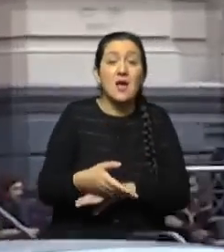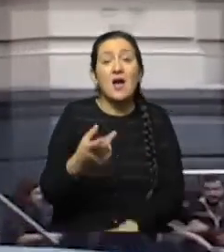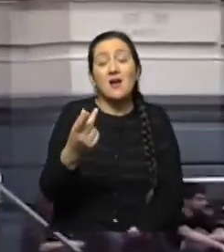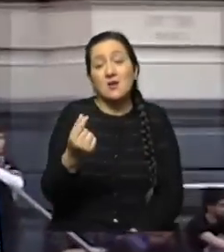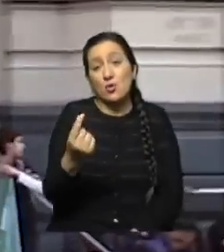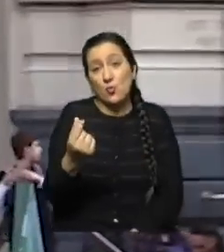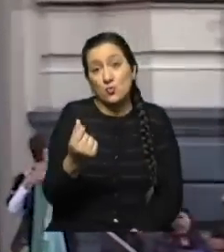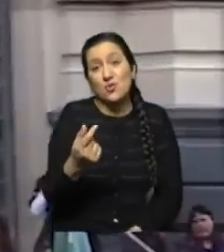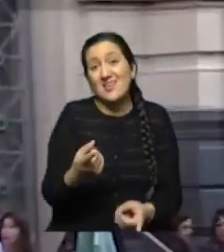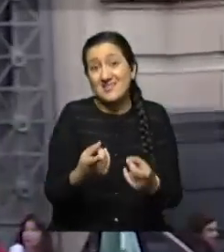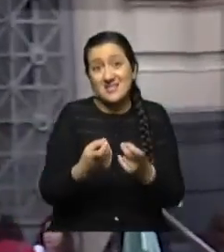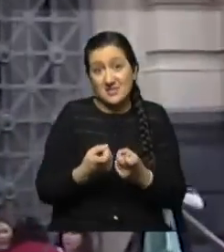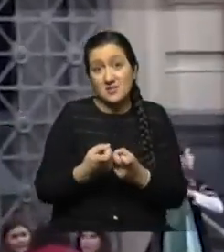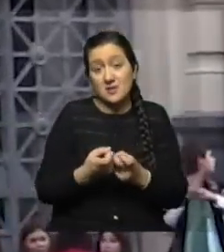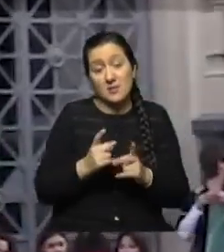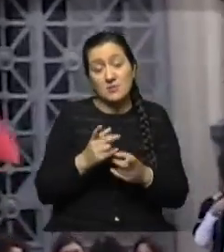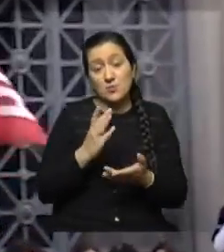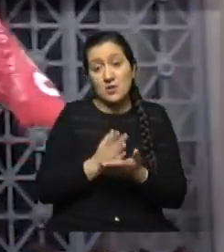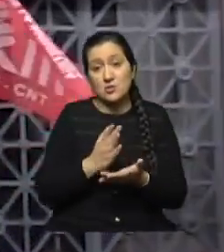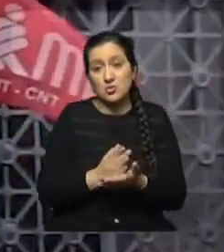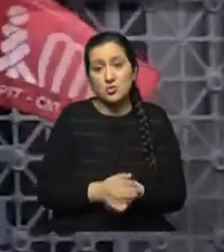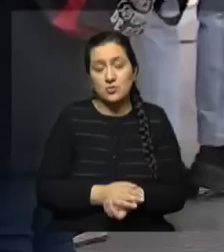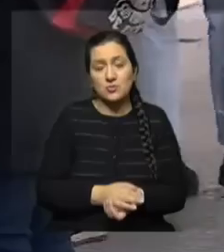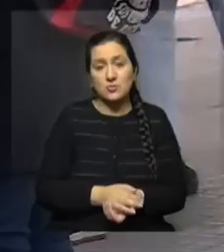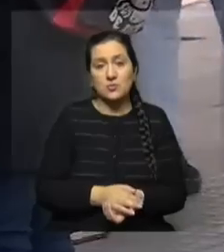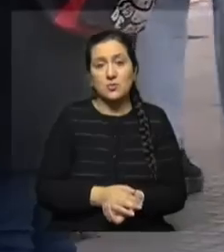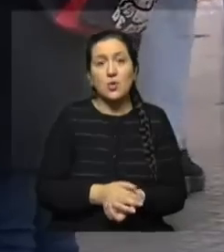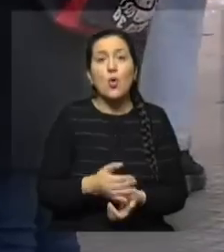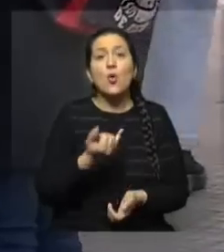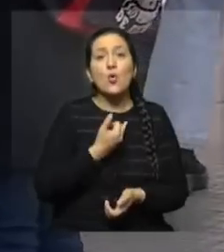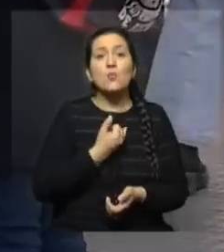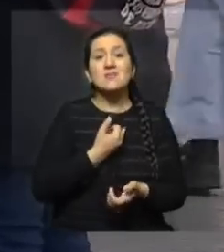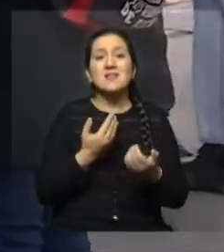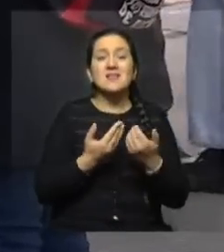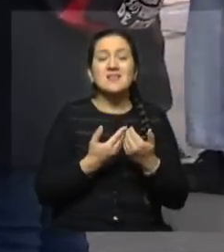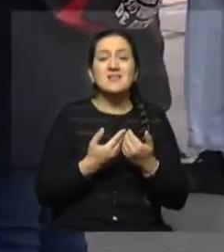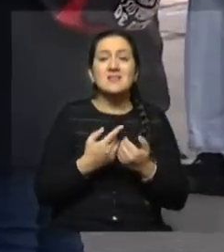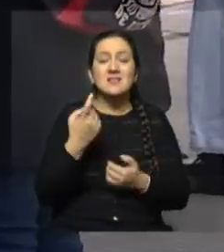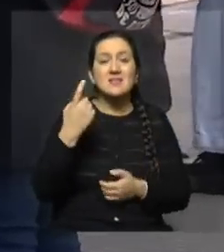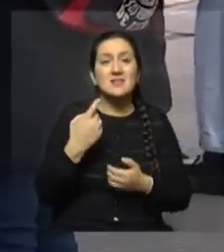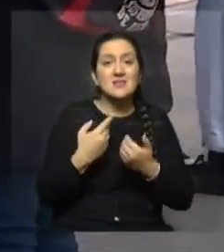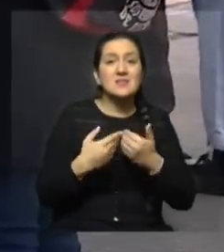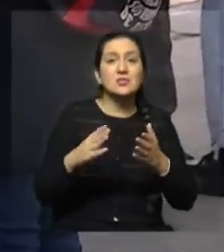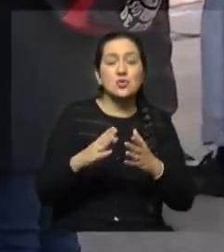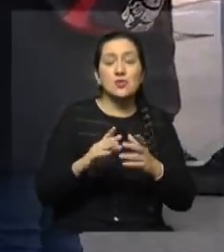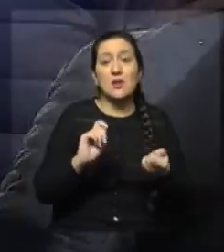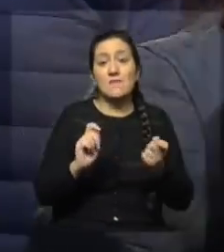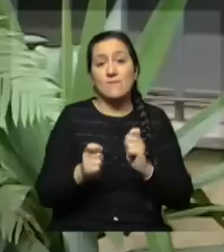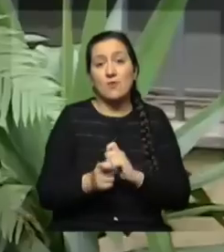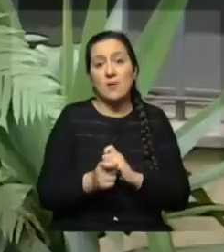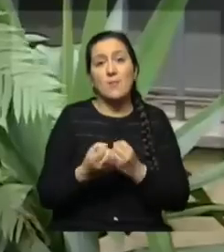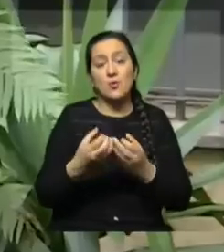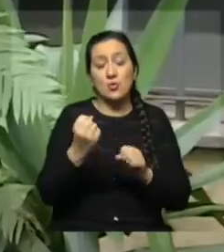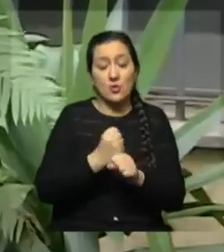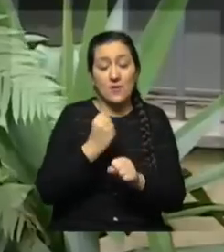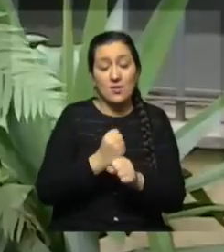que necesita y que le corresponden cómo ve el inicio de esta aplicación de esta reforma educativa en virtud de que los trabajadores organizados